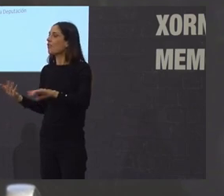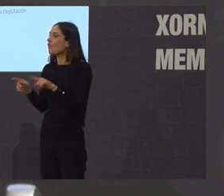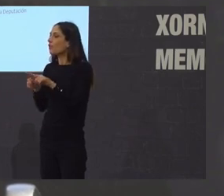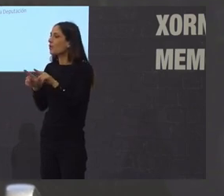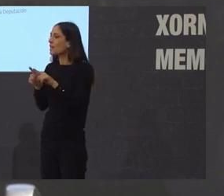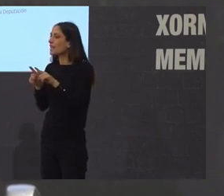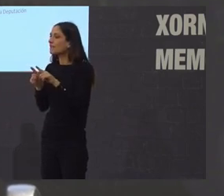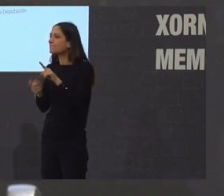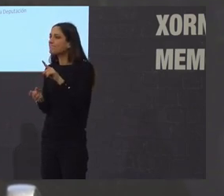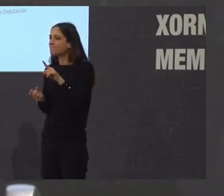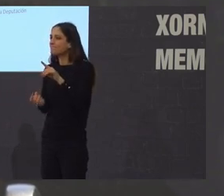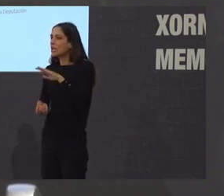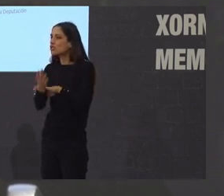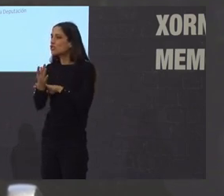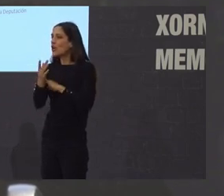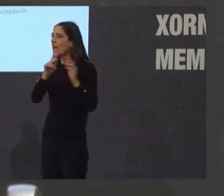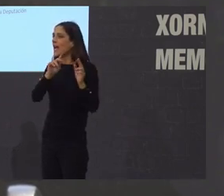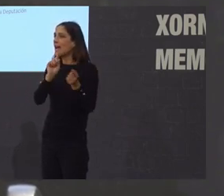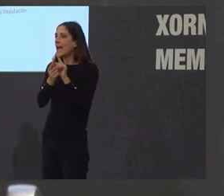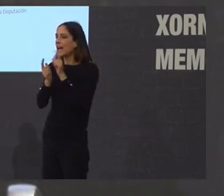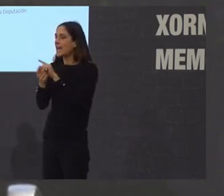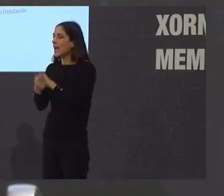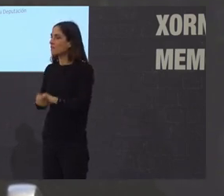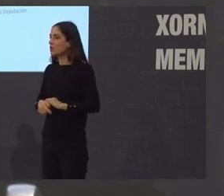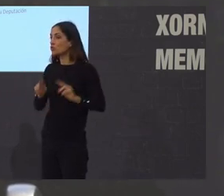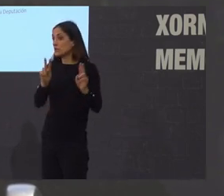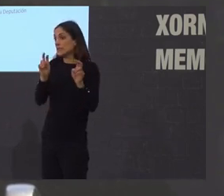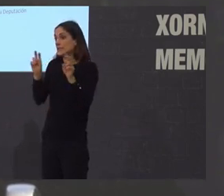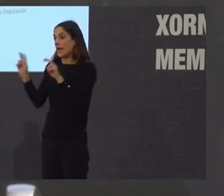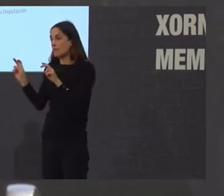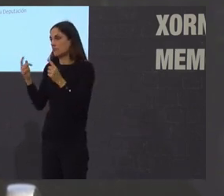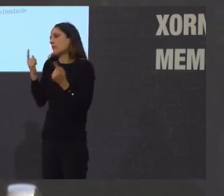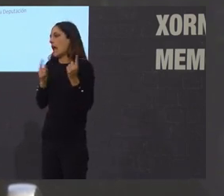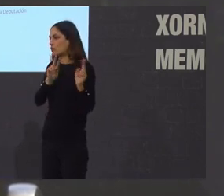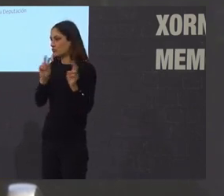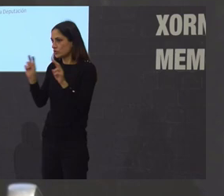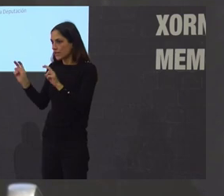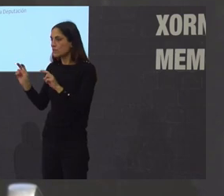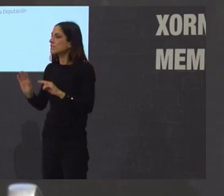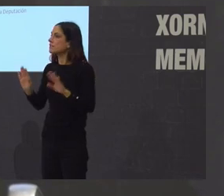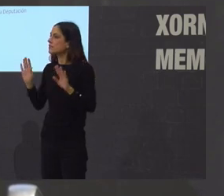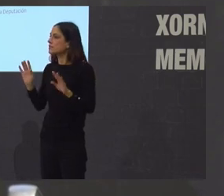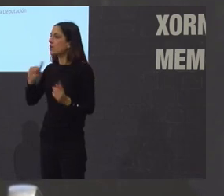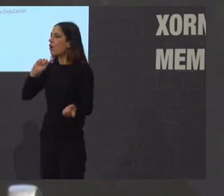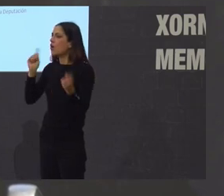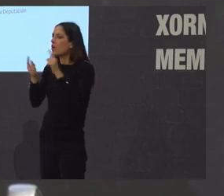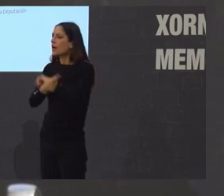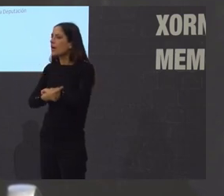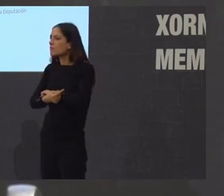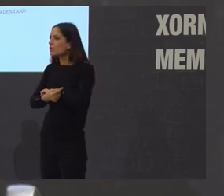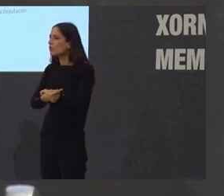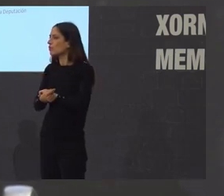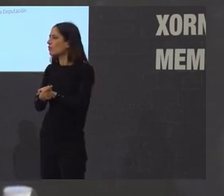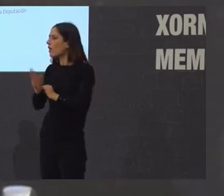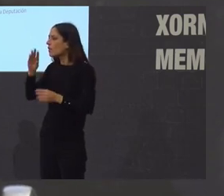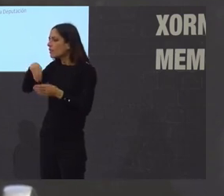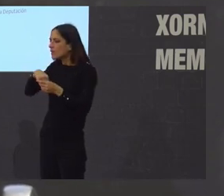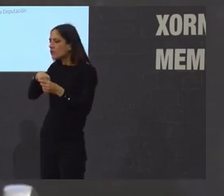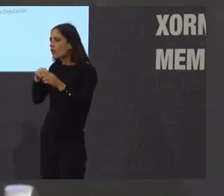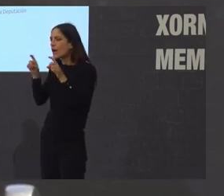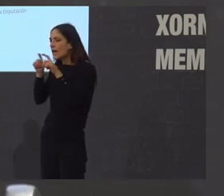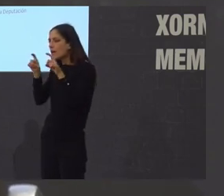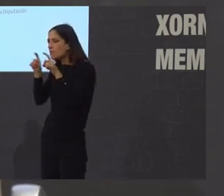hubo cambios en muchos temas, o en algunos temas, pero en uno en el que no hubo cambios fue en la composición